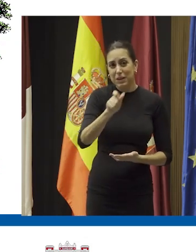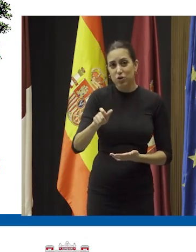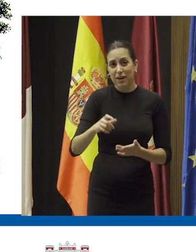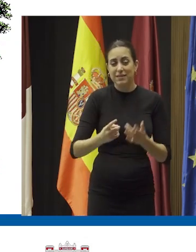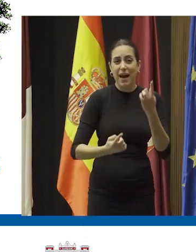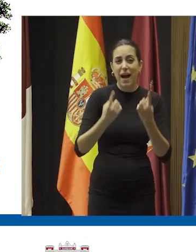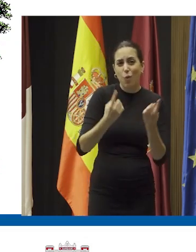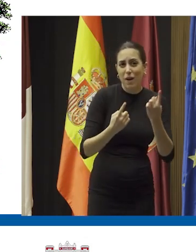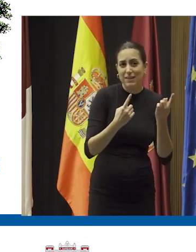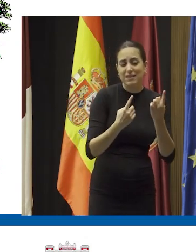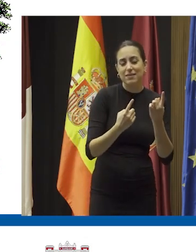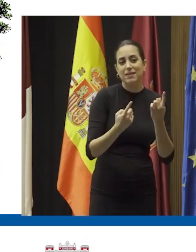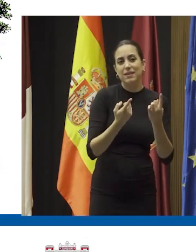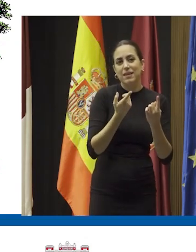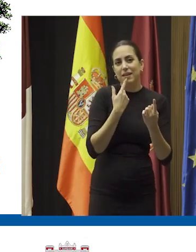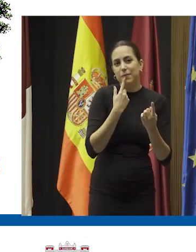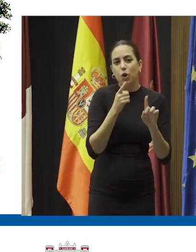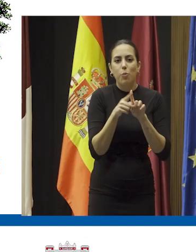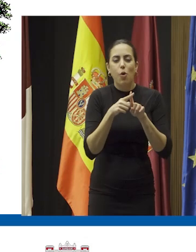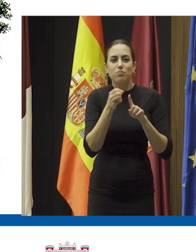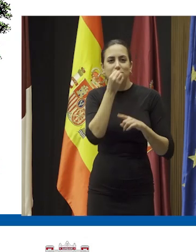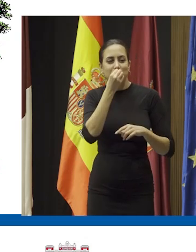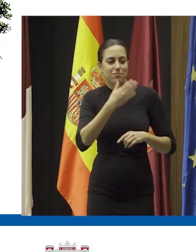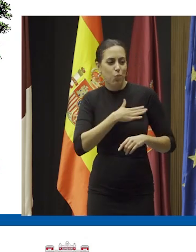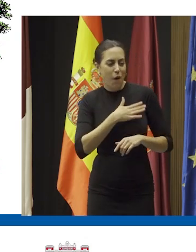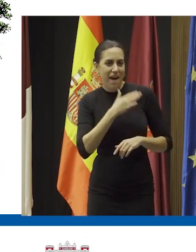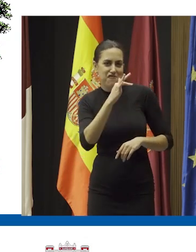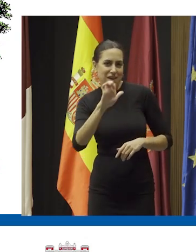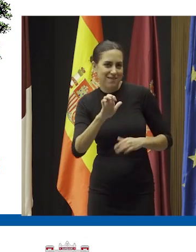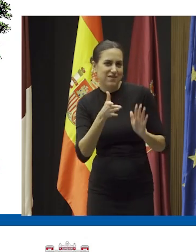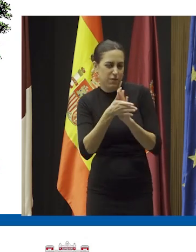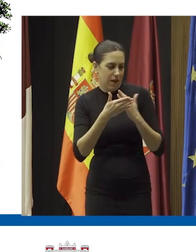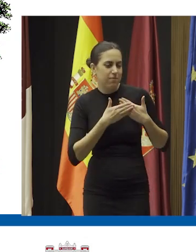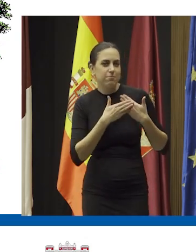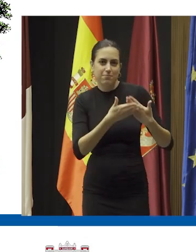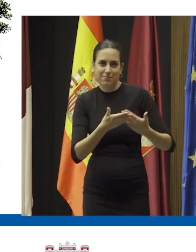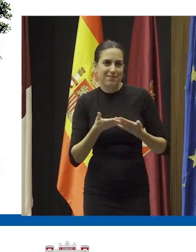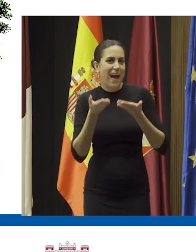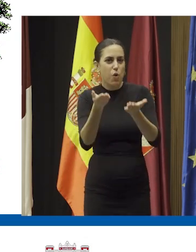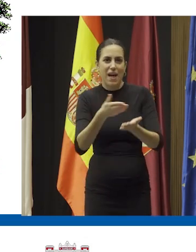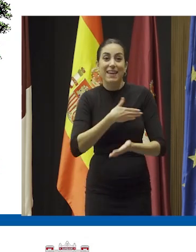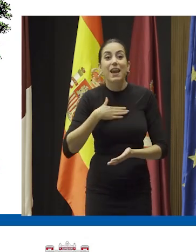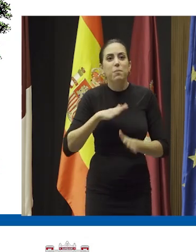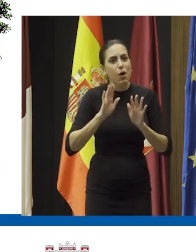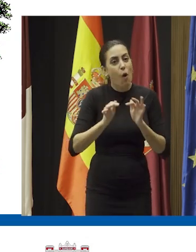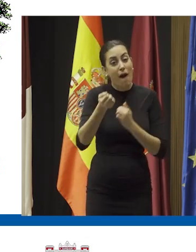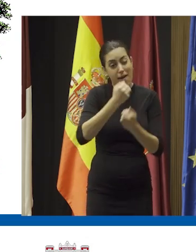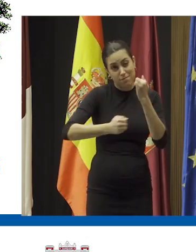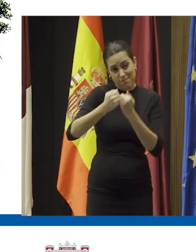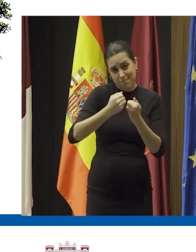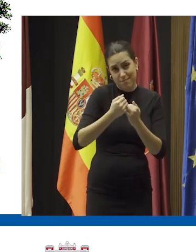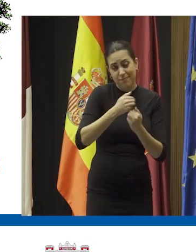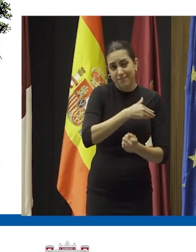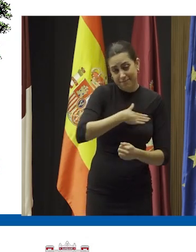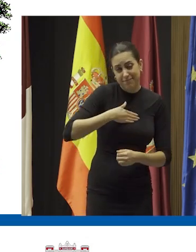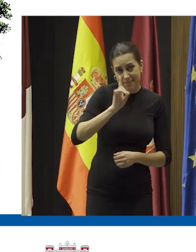no se les puede negar una cierta buena voluntad, siempre que no sea económica. Económica.